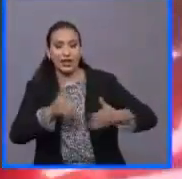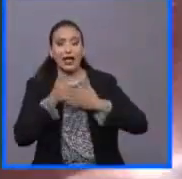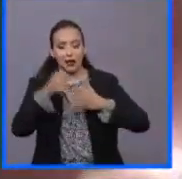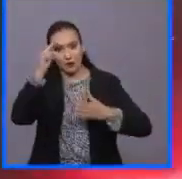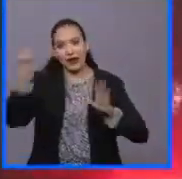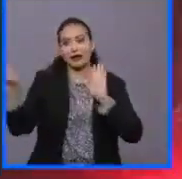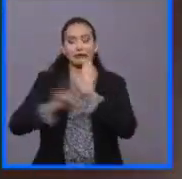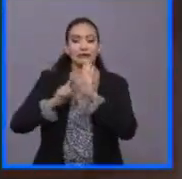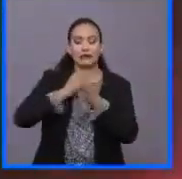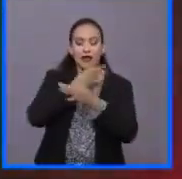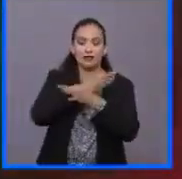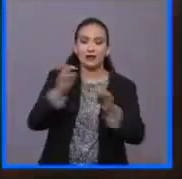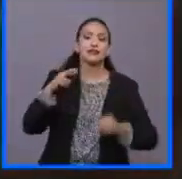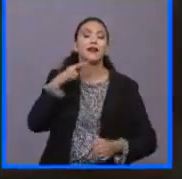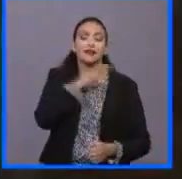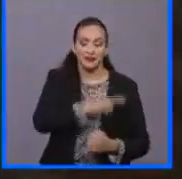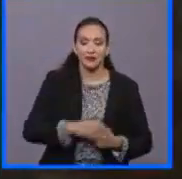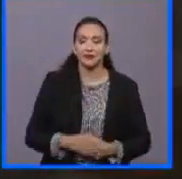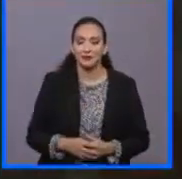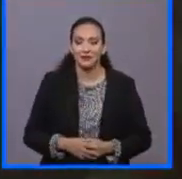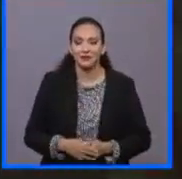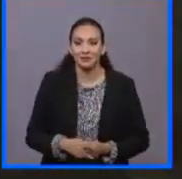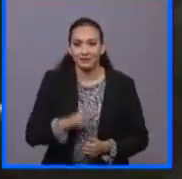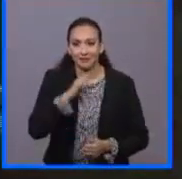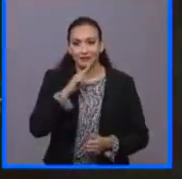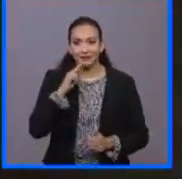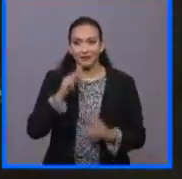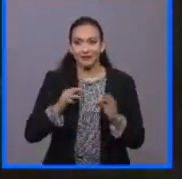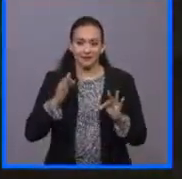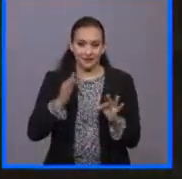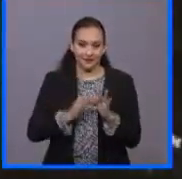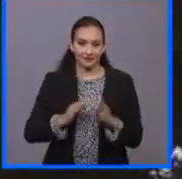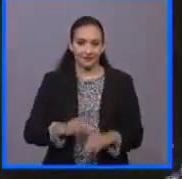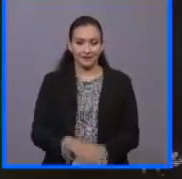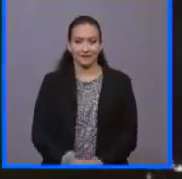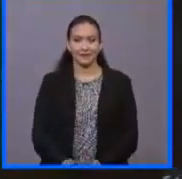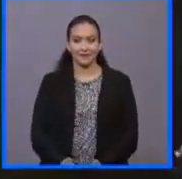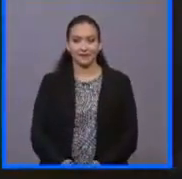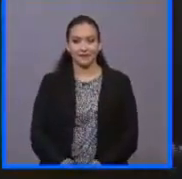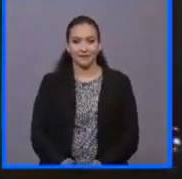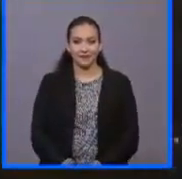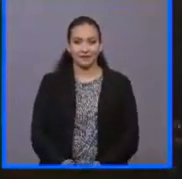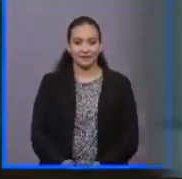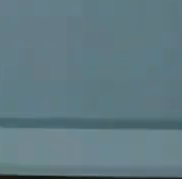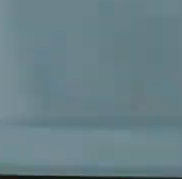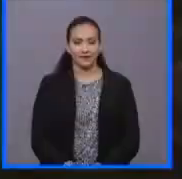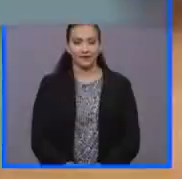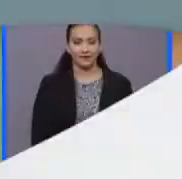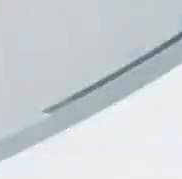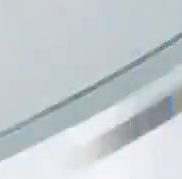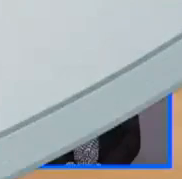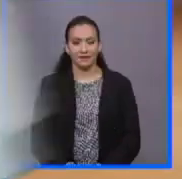una emergencia. Para el canal del Poder Judicial de la Federación, Rosy García.